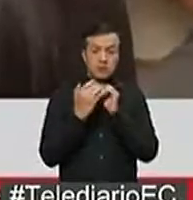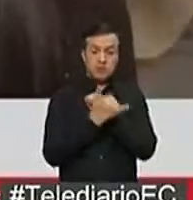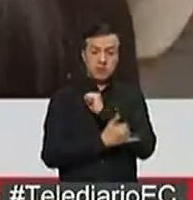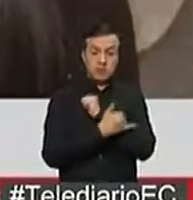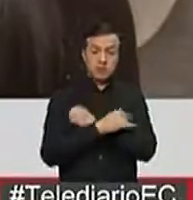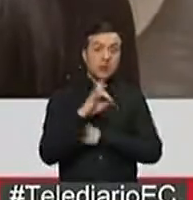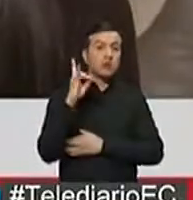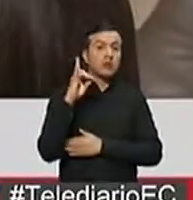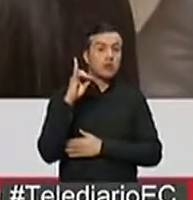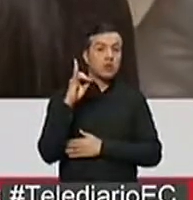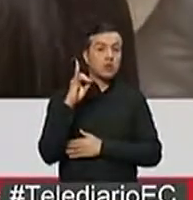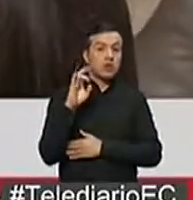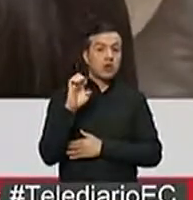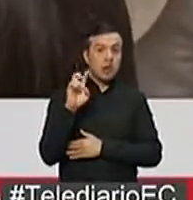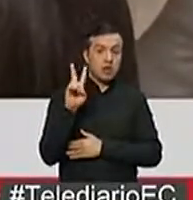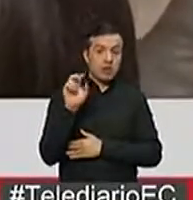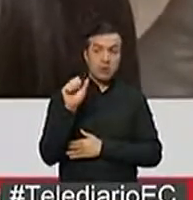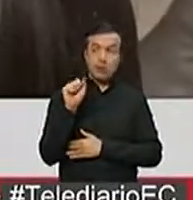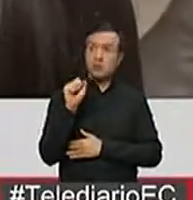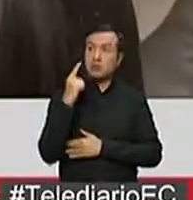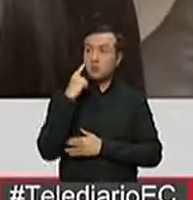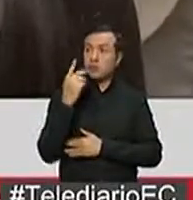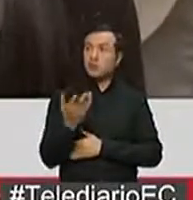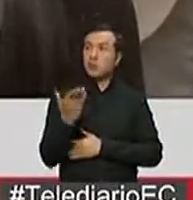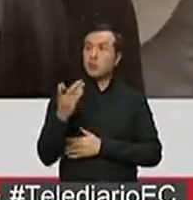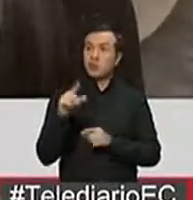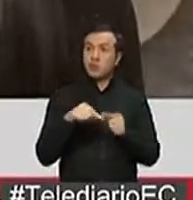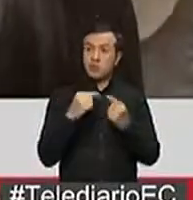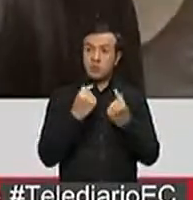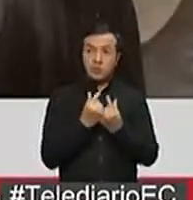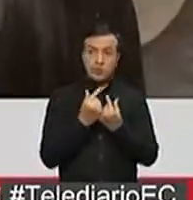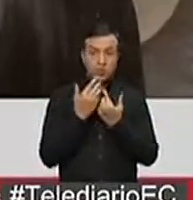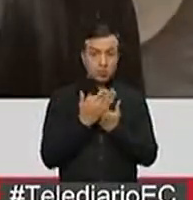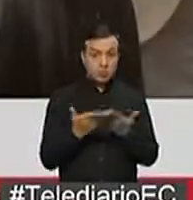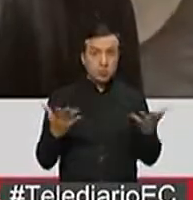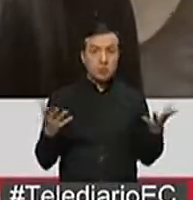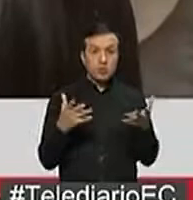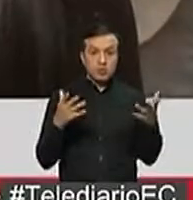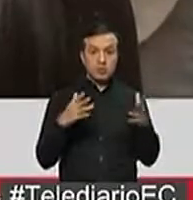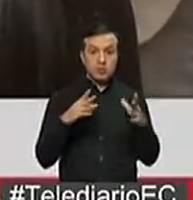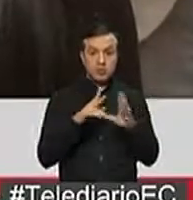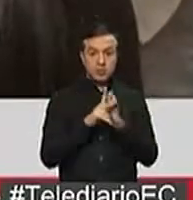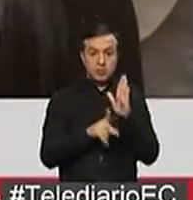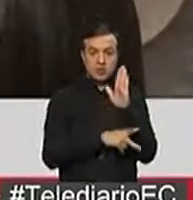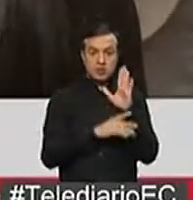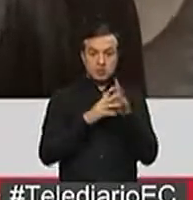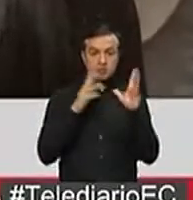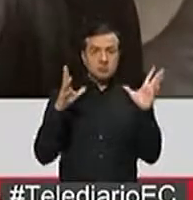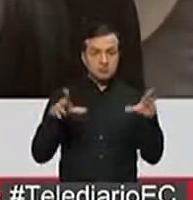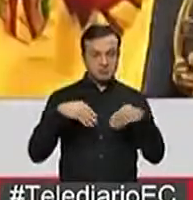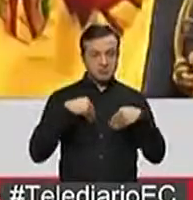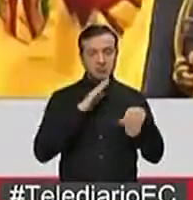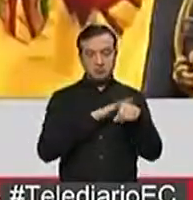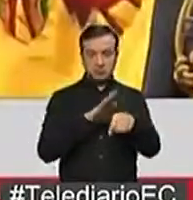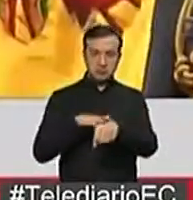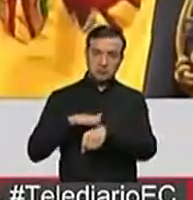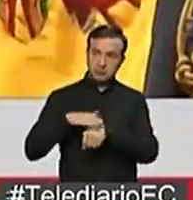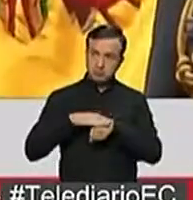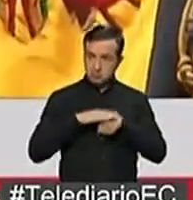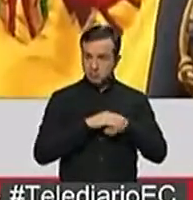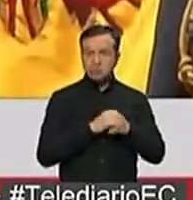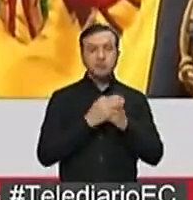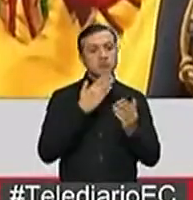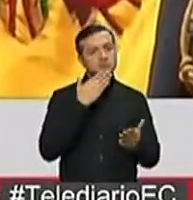Copa, del partido del expresidente Evo Morales, Movimiento al Socialismo, que tiene mayoría en el Parlamento y que aceptaron la convocatoria. Felicito